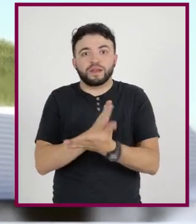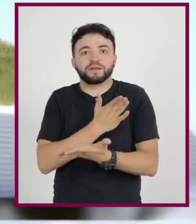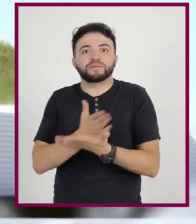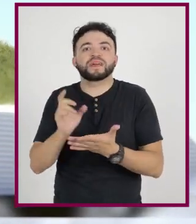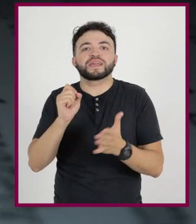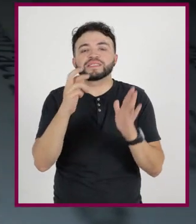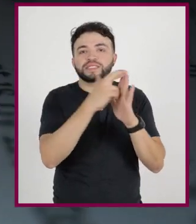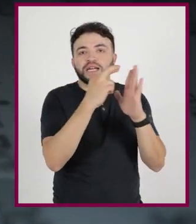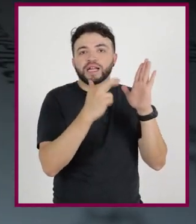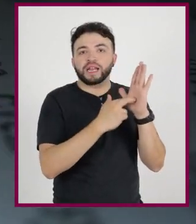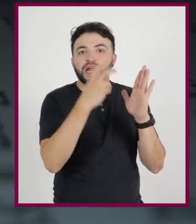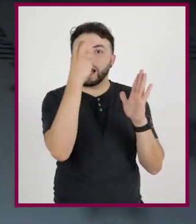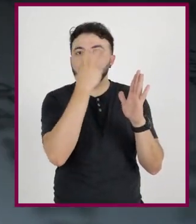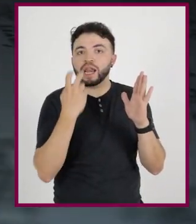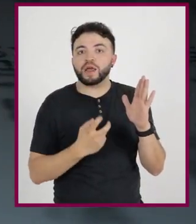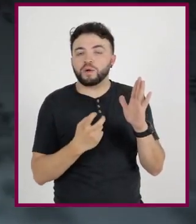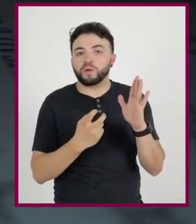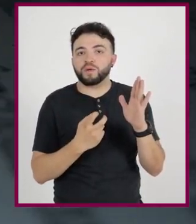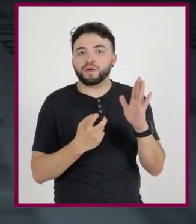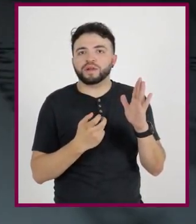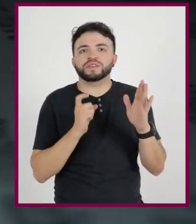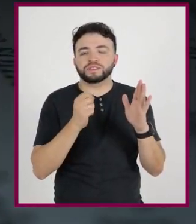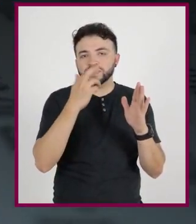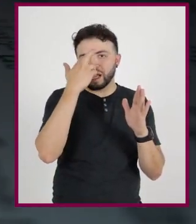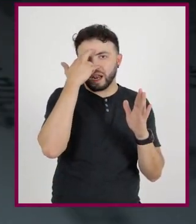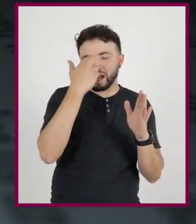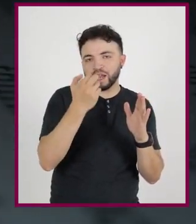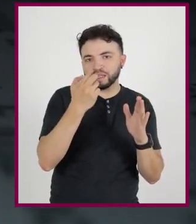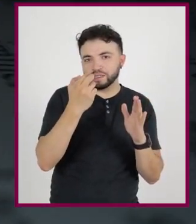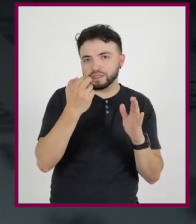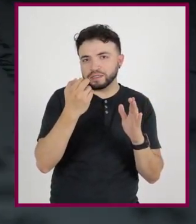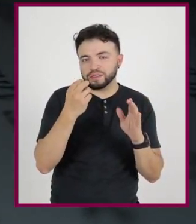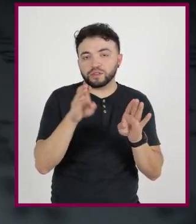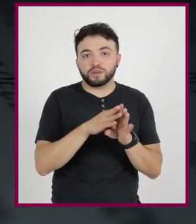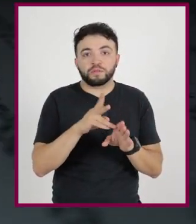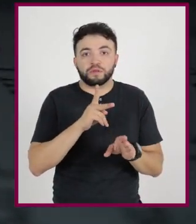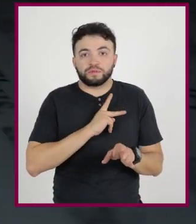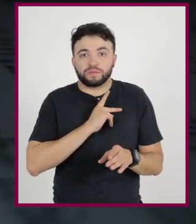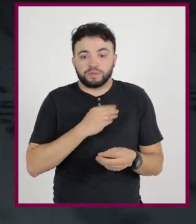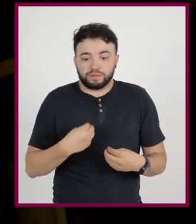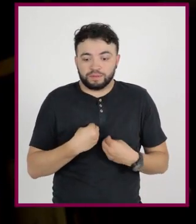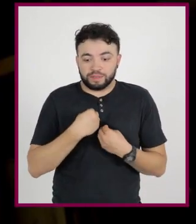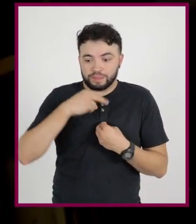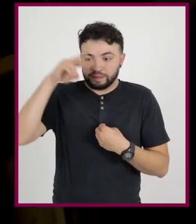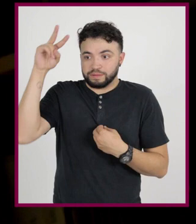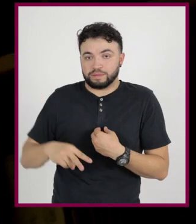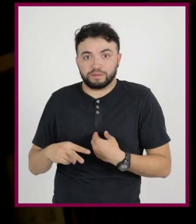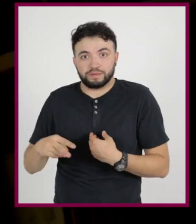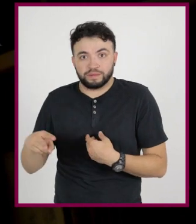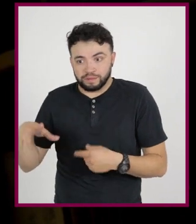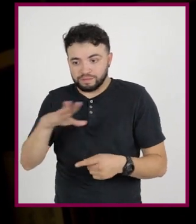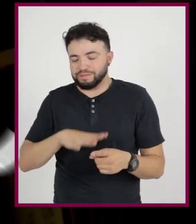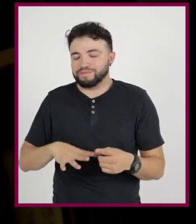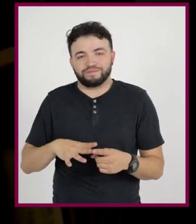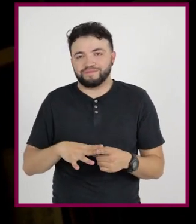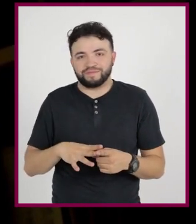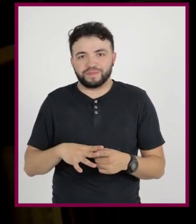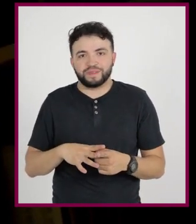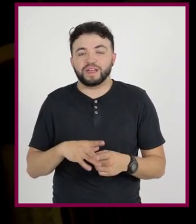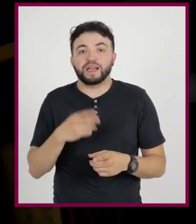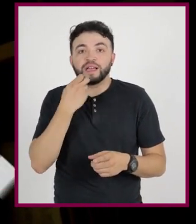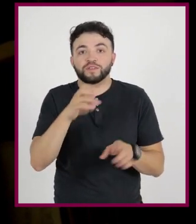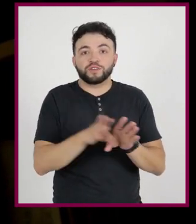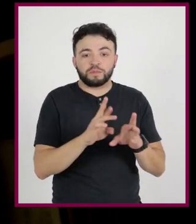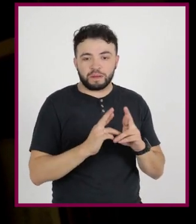del lenguaje y de las razones de la lógica de nuestra realidad. Incluso rompen esta realidad